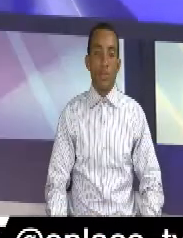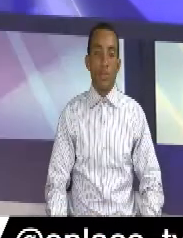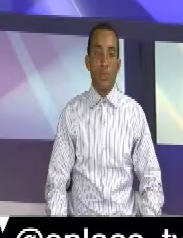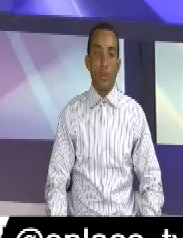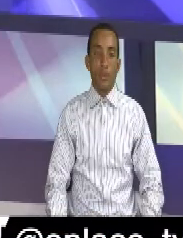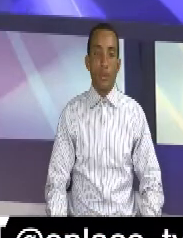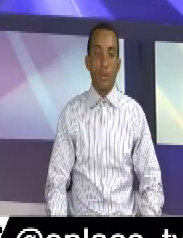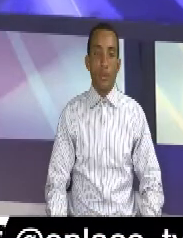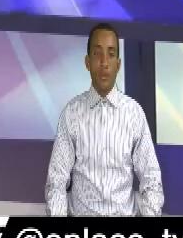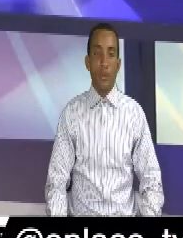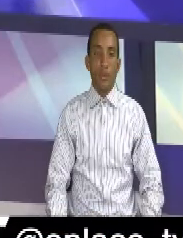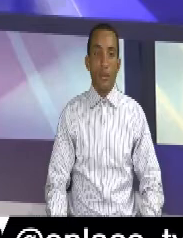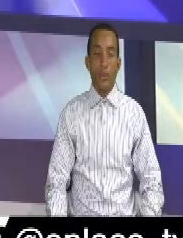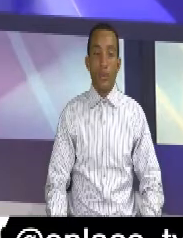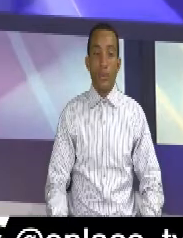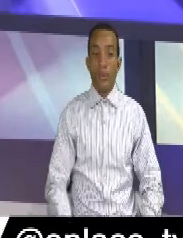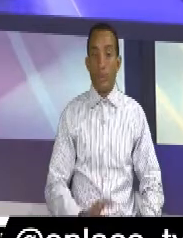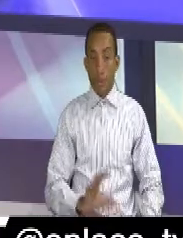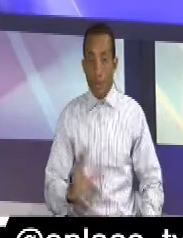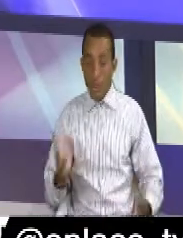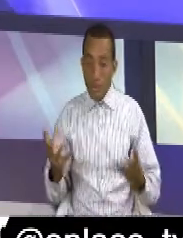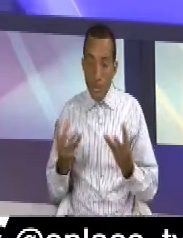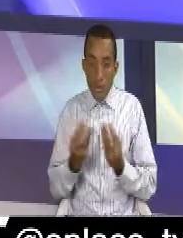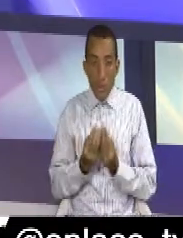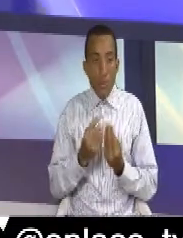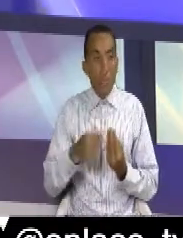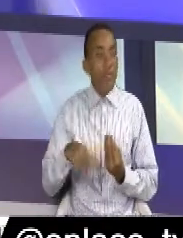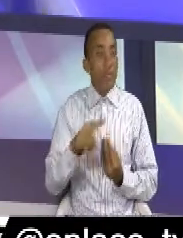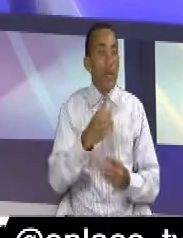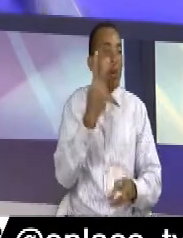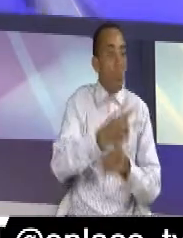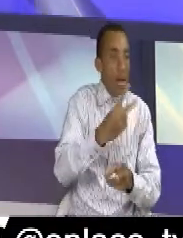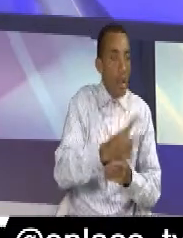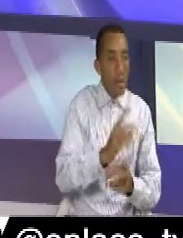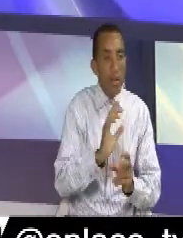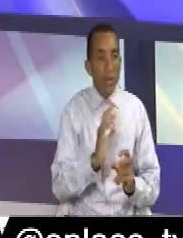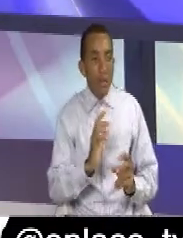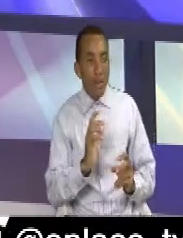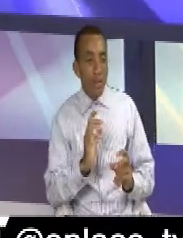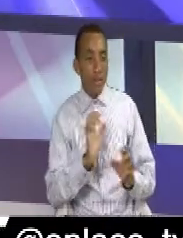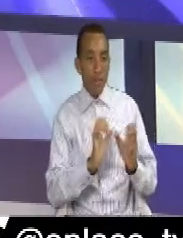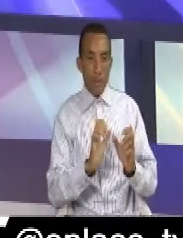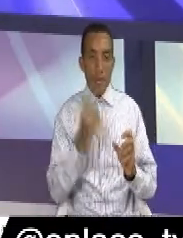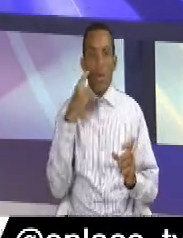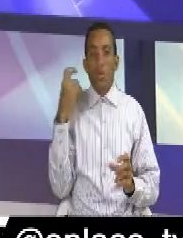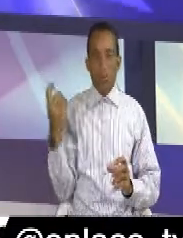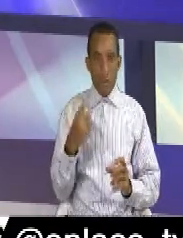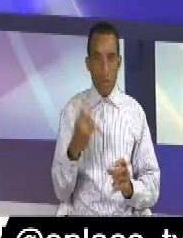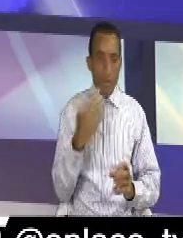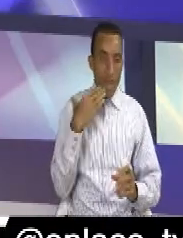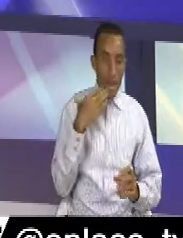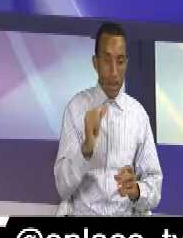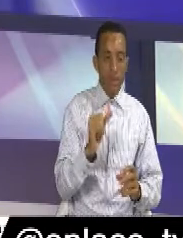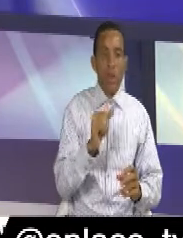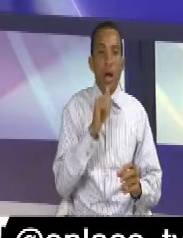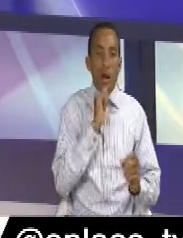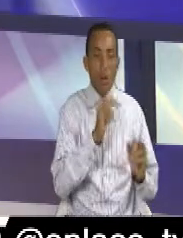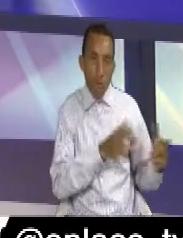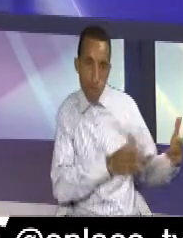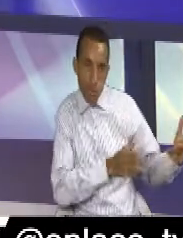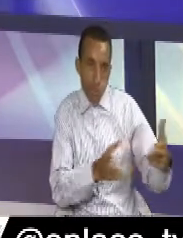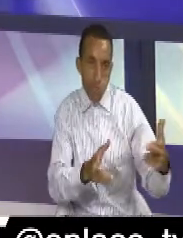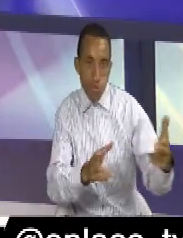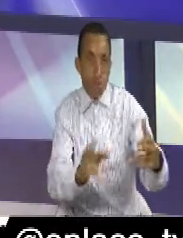Y los organismos de atención y prevención de desastres buscan a una mujer que cayó a las aguas del río Magdalena a la altura del municipio de